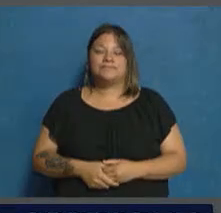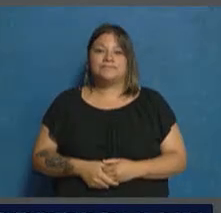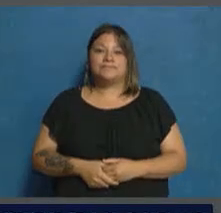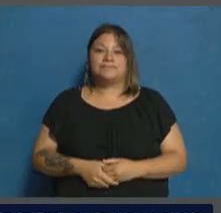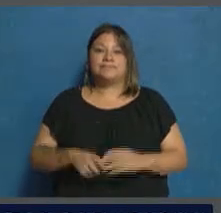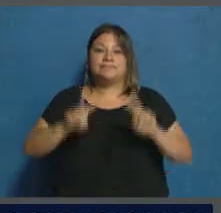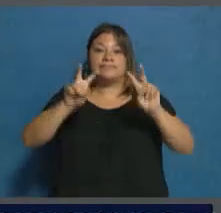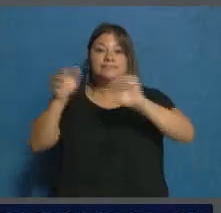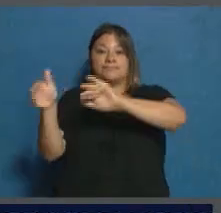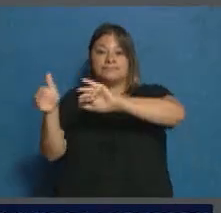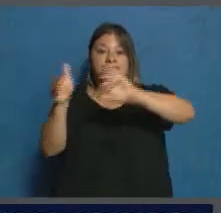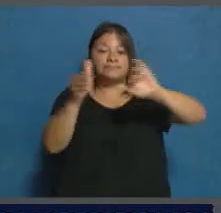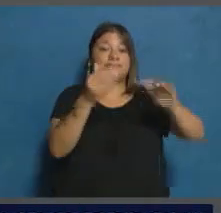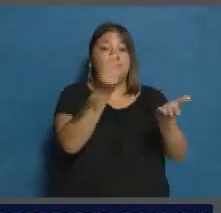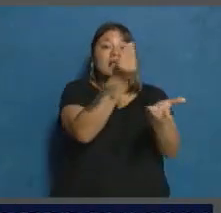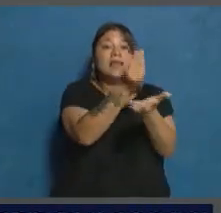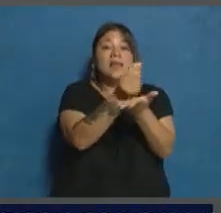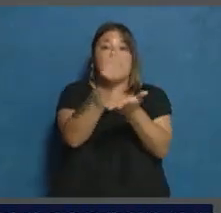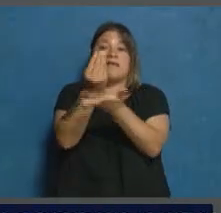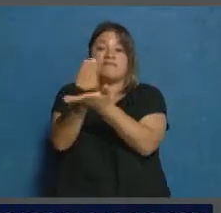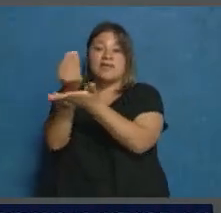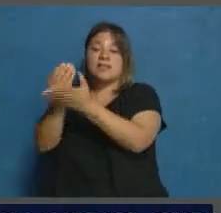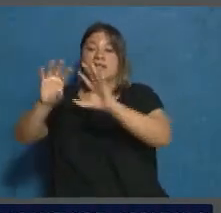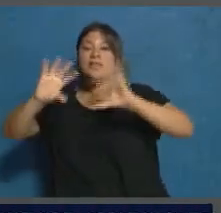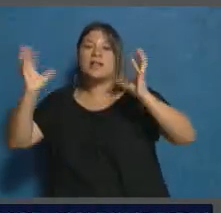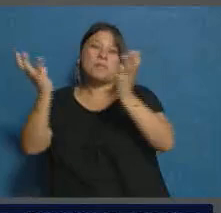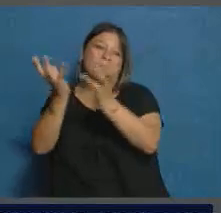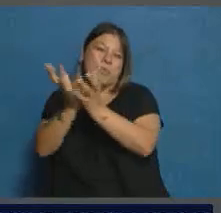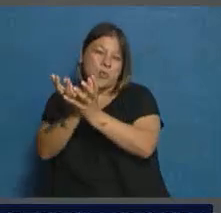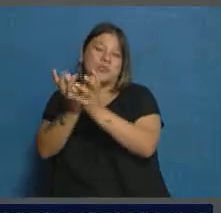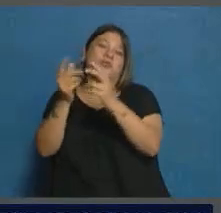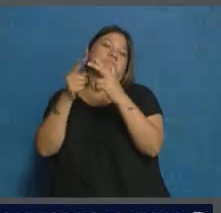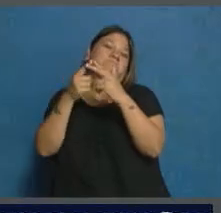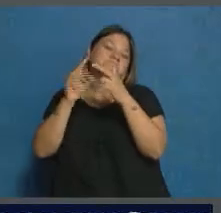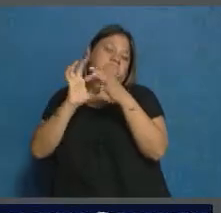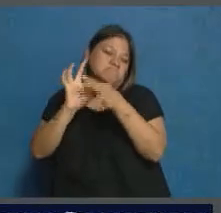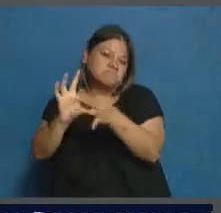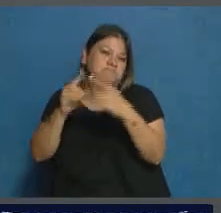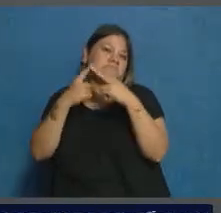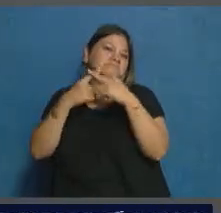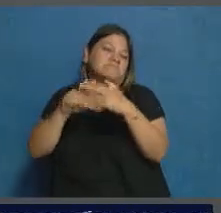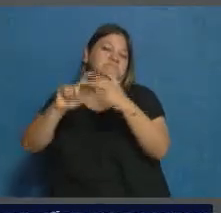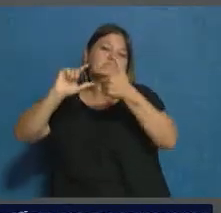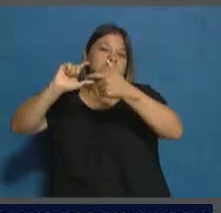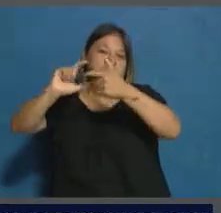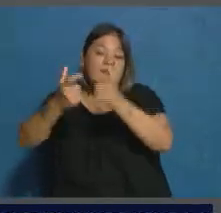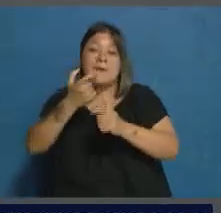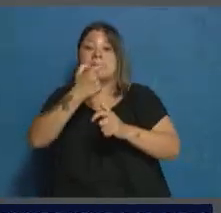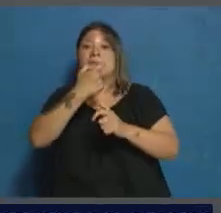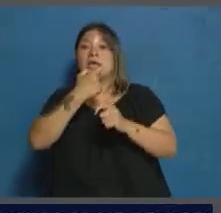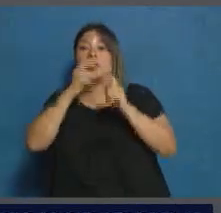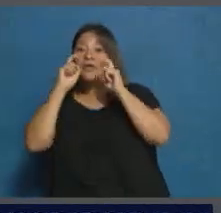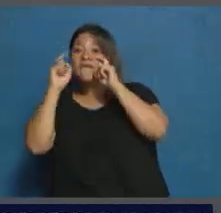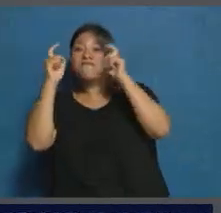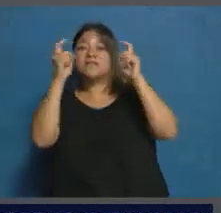Referentes a nivel mundial en el sector de innovación y tecnología visitarán la provincia de Mendoza en un encuentro que se desarrollará en